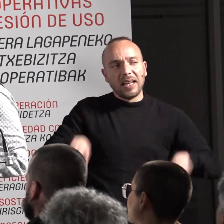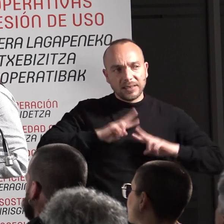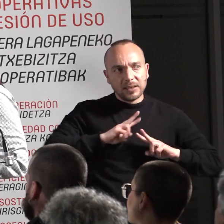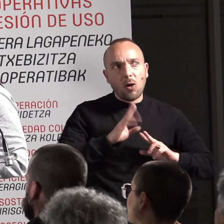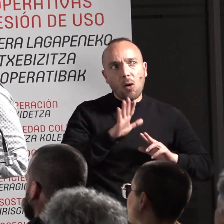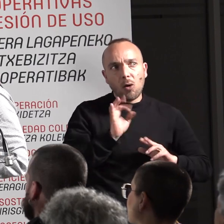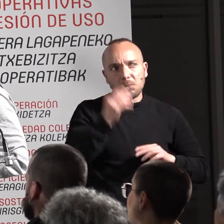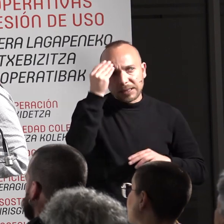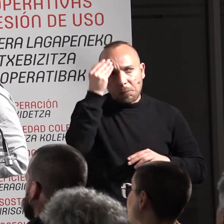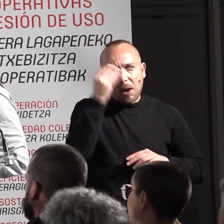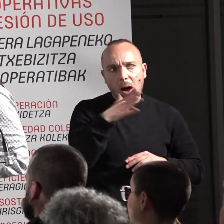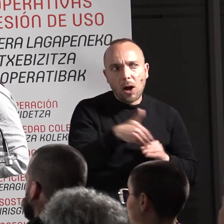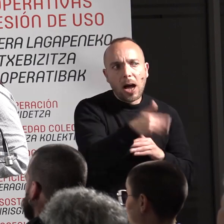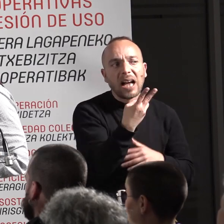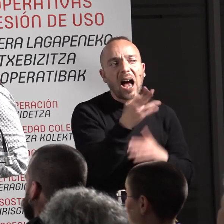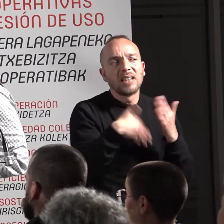del coste.